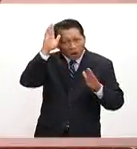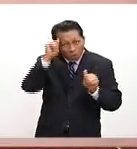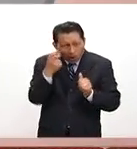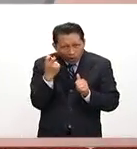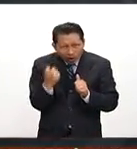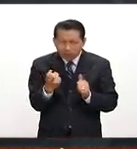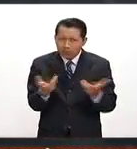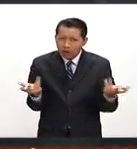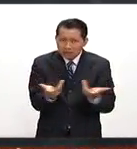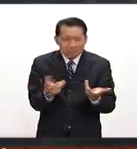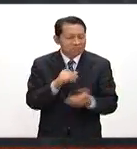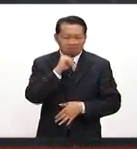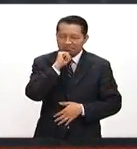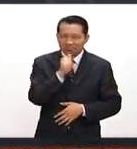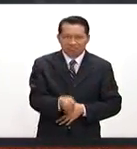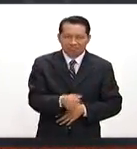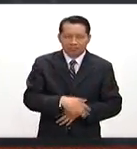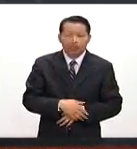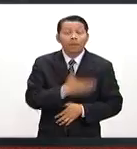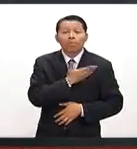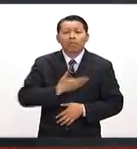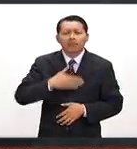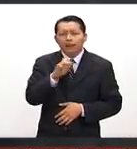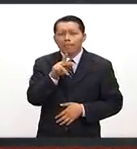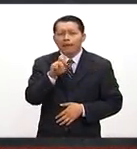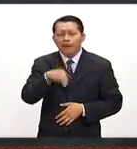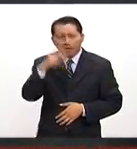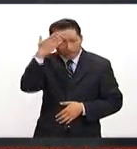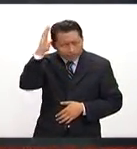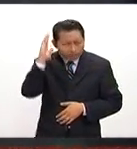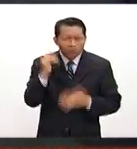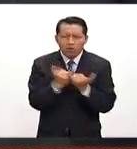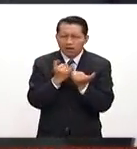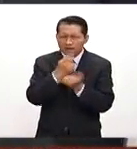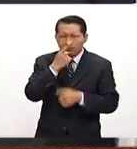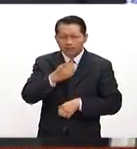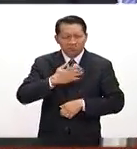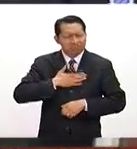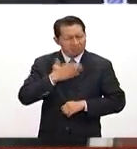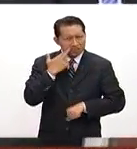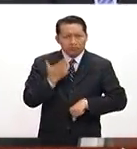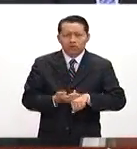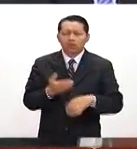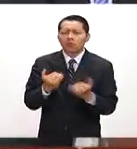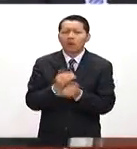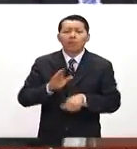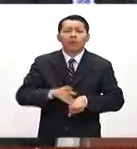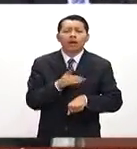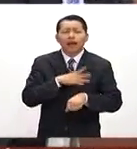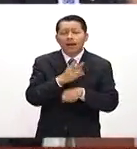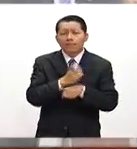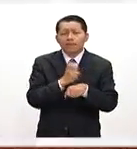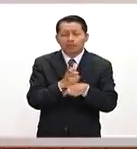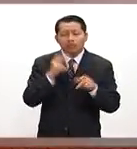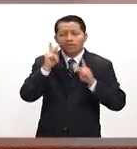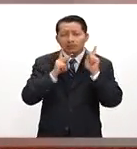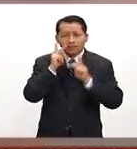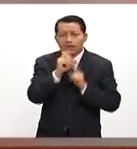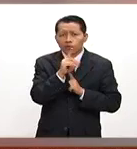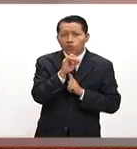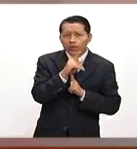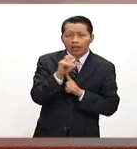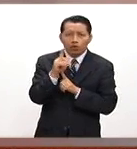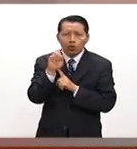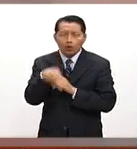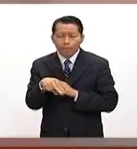hacer. El presidente Enrique Peña Nieto asume toda la responsabilidad por la visita de Donald Trump. Yo no sé